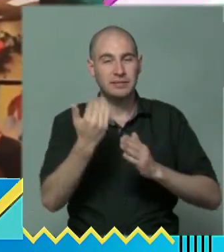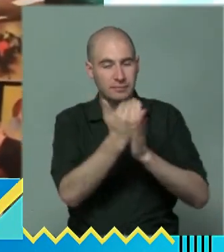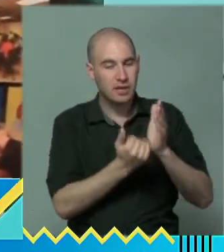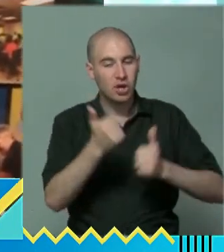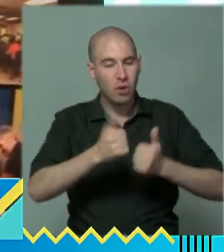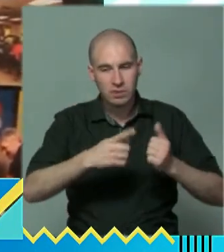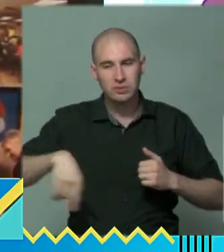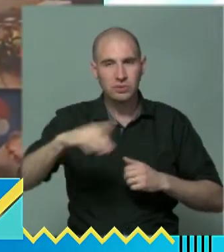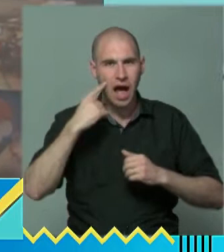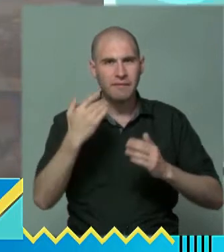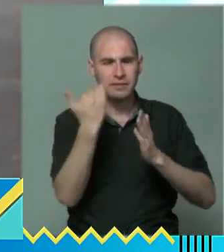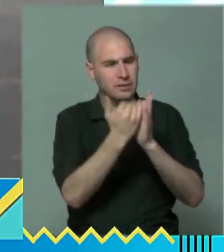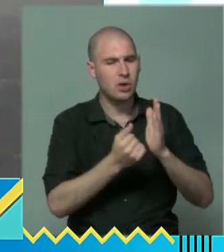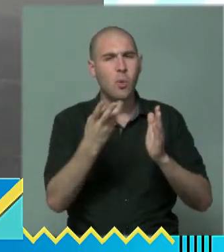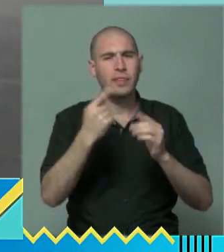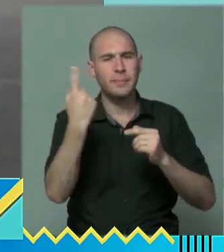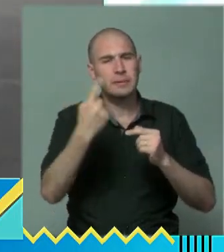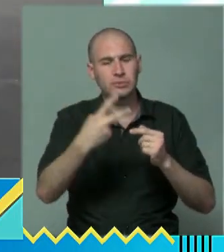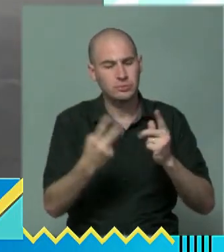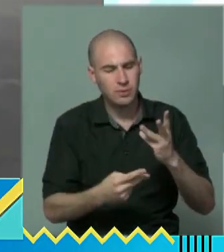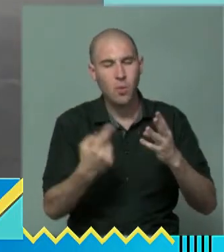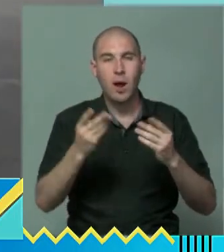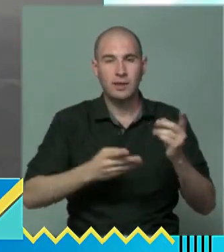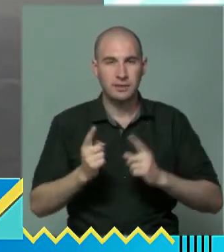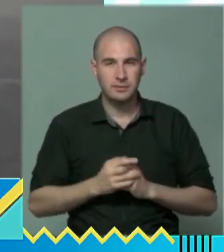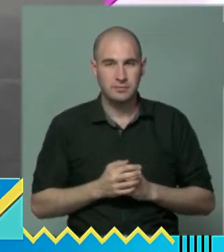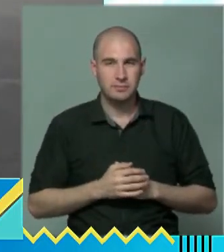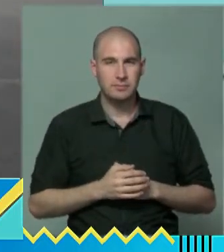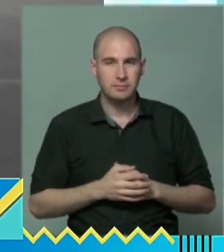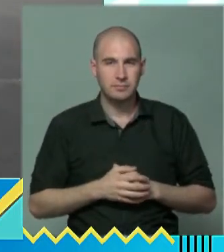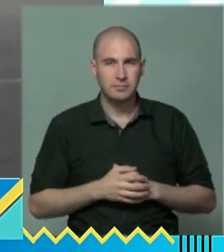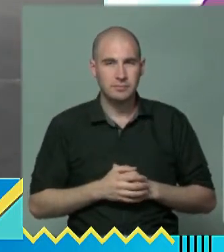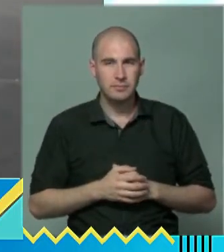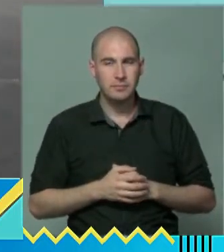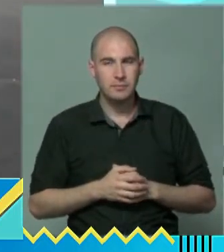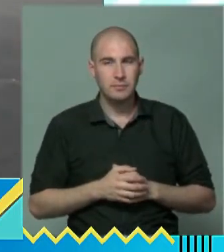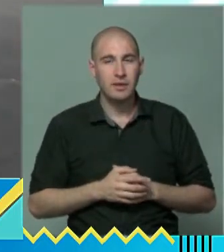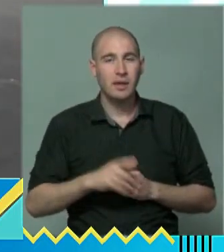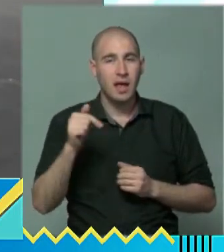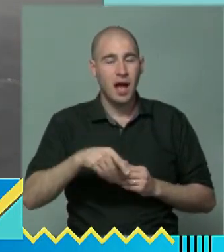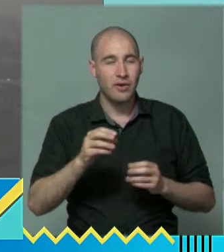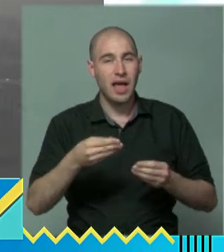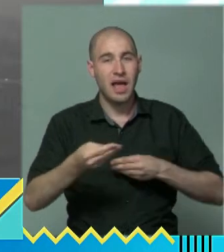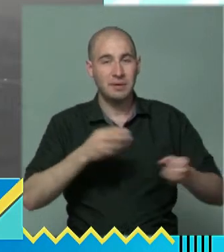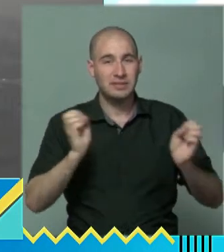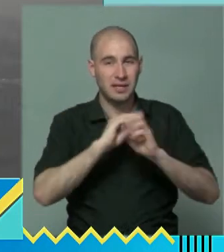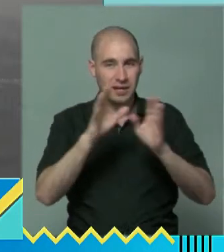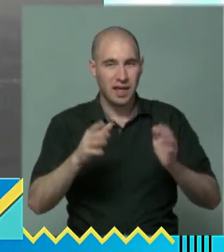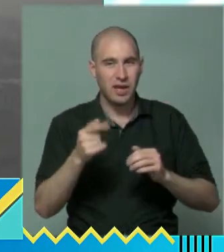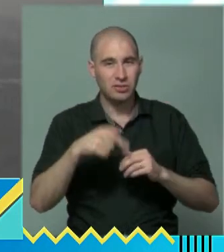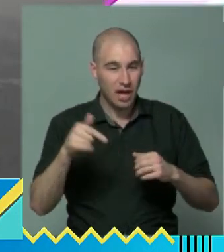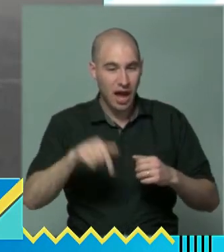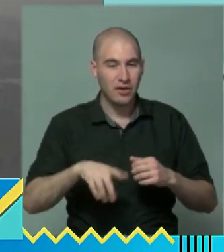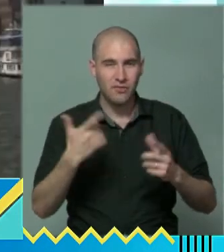entre ellas, y la verdad es que empiezan a tener muchos beneficios. Hoy en día las empresas transparentes cuentan con un activo que antes no